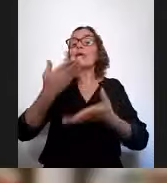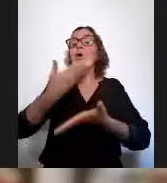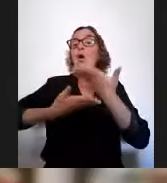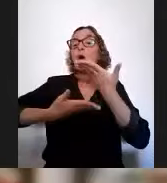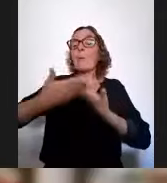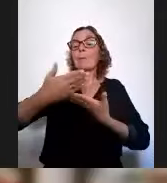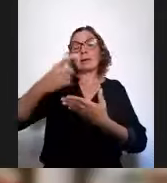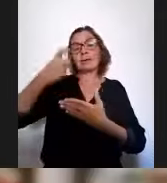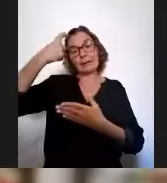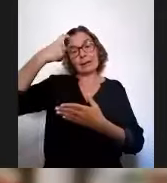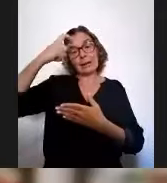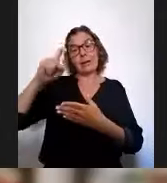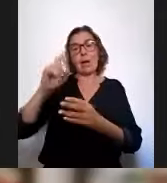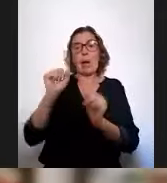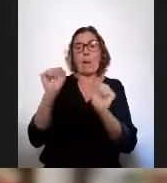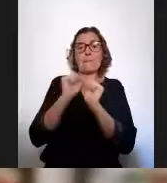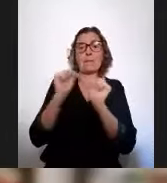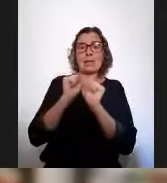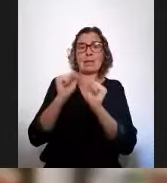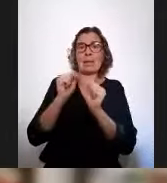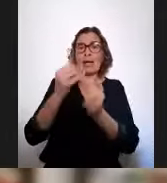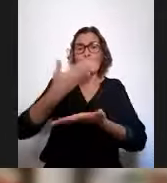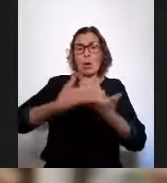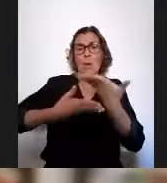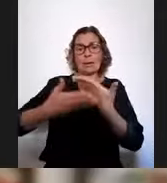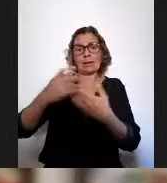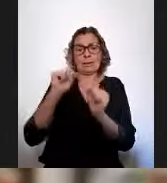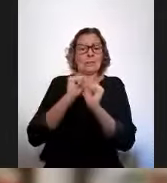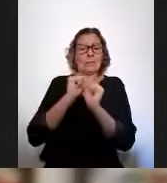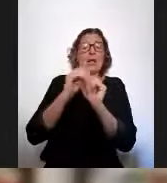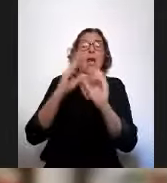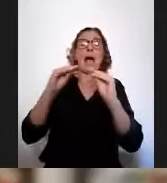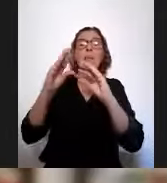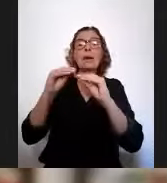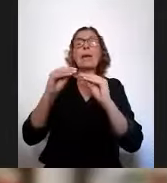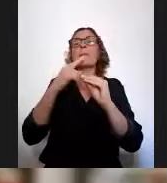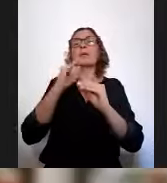que tener miedo de compartir esta idea, hablar con